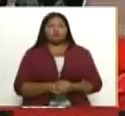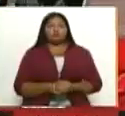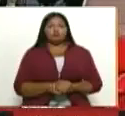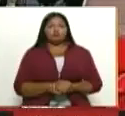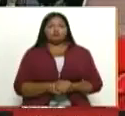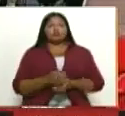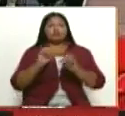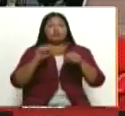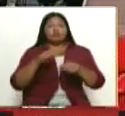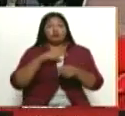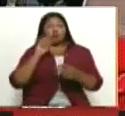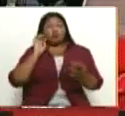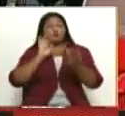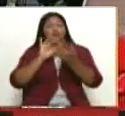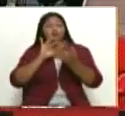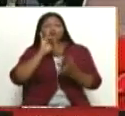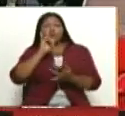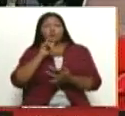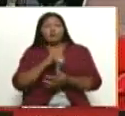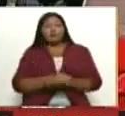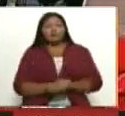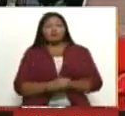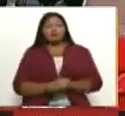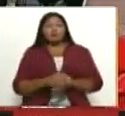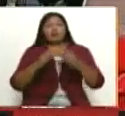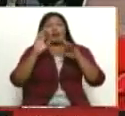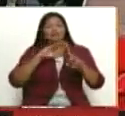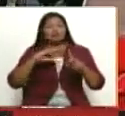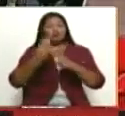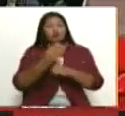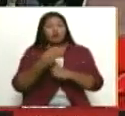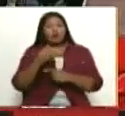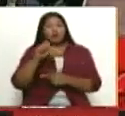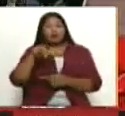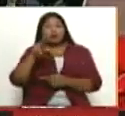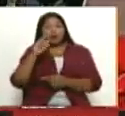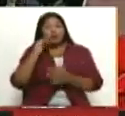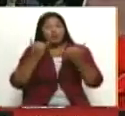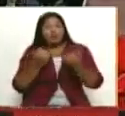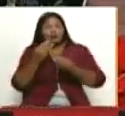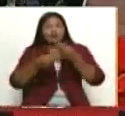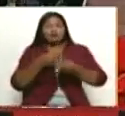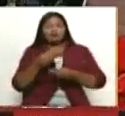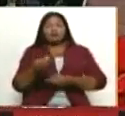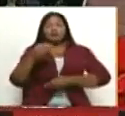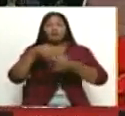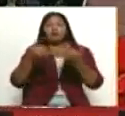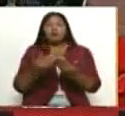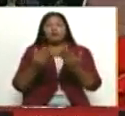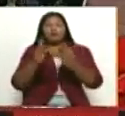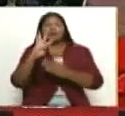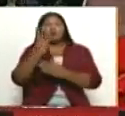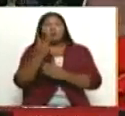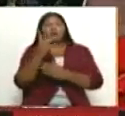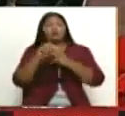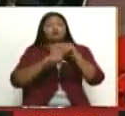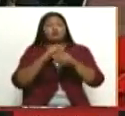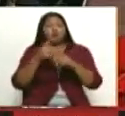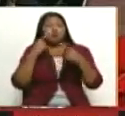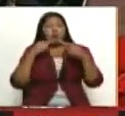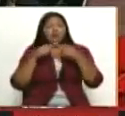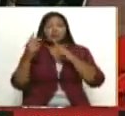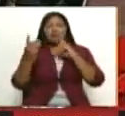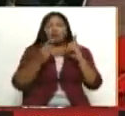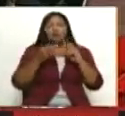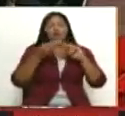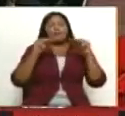Así es, hasta ahora establecemos el contacto informativo desde la Casona Cultural Aquiles Nazoa, donde en este momento se lleva a cabo la instalación del cuarto ciclo de diálogos de paz entre el